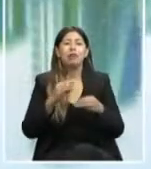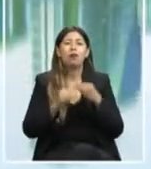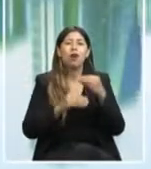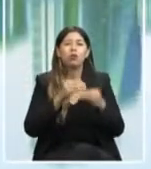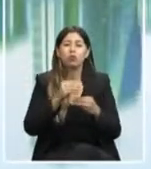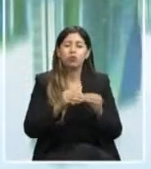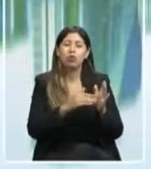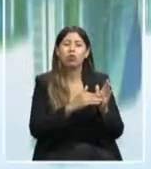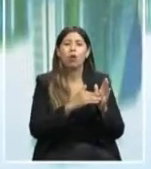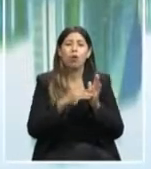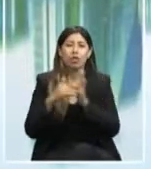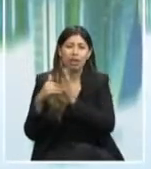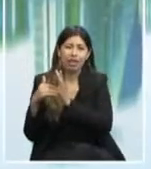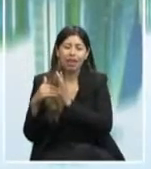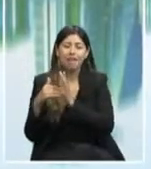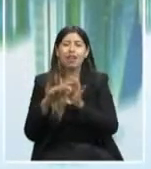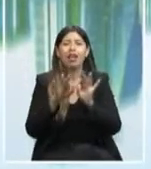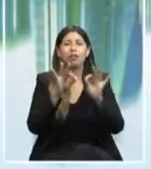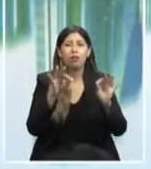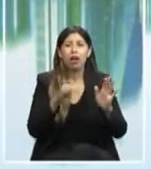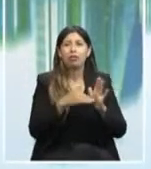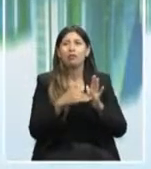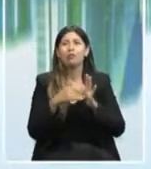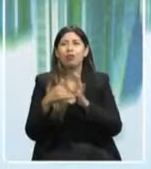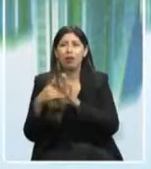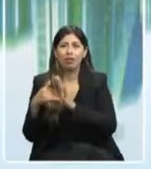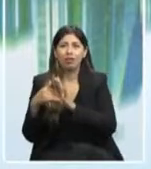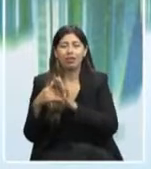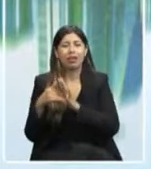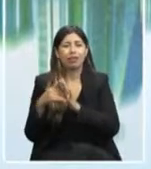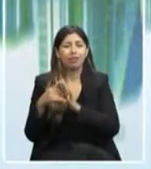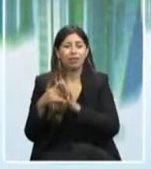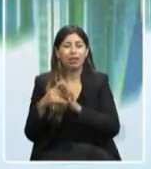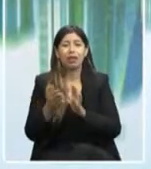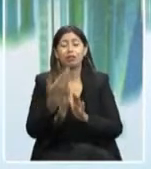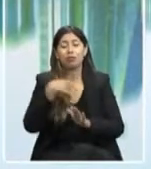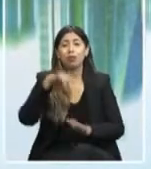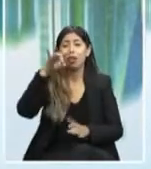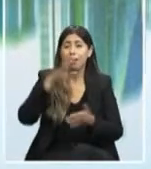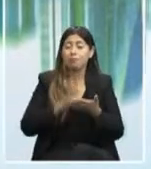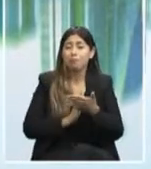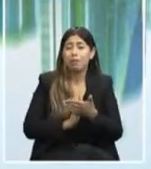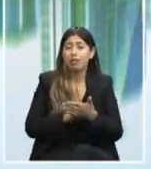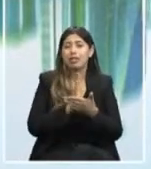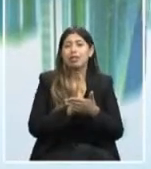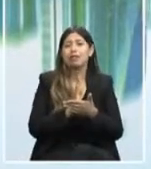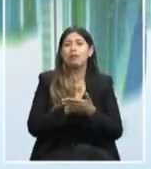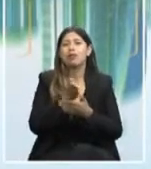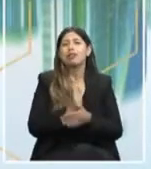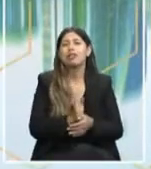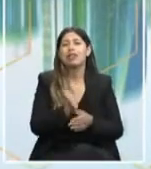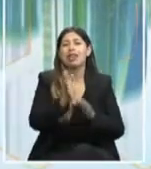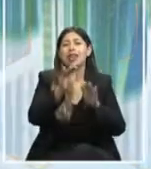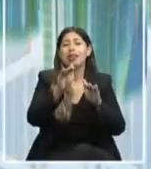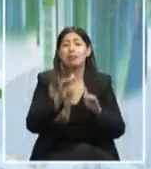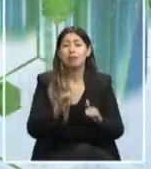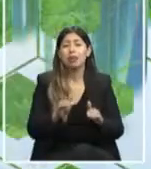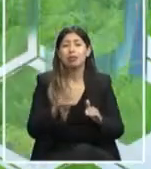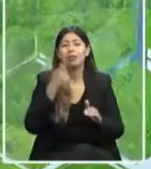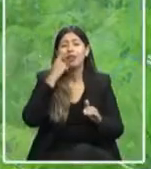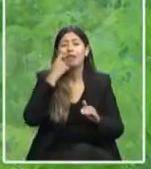educación sostenible. Y sabemos desde el principio que seguir haciendo lo mismo no es una